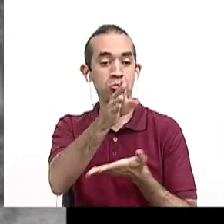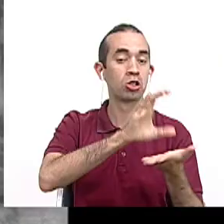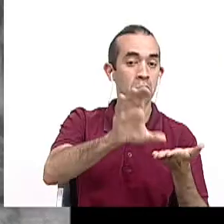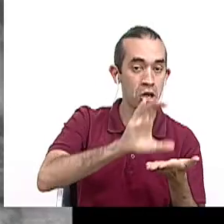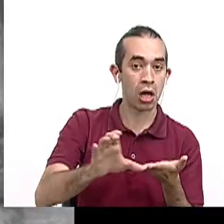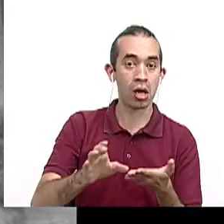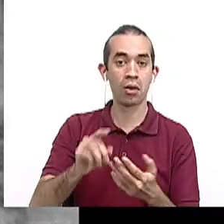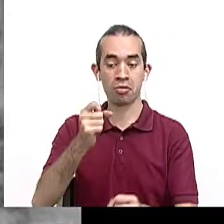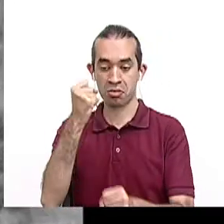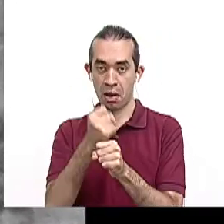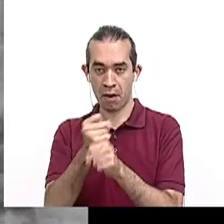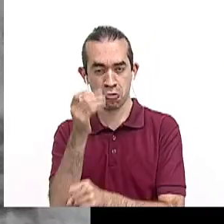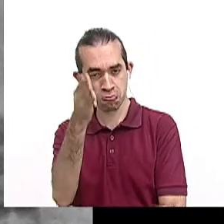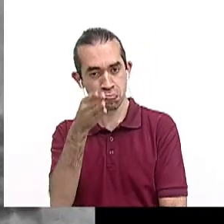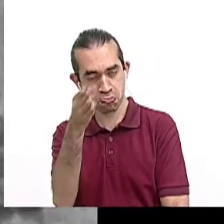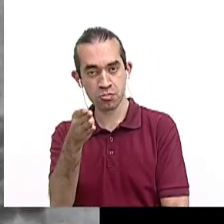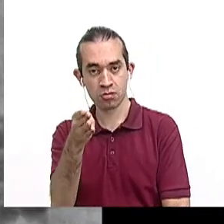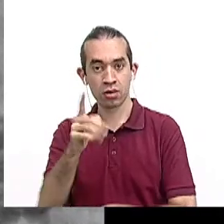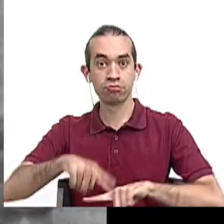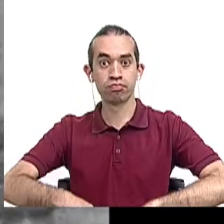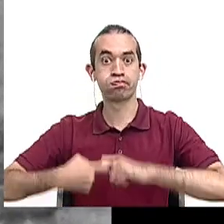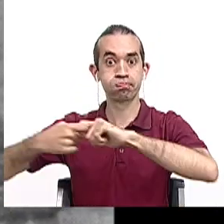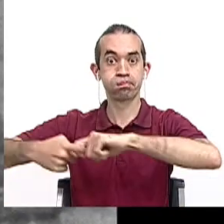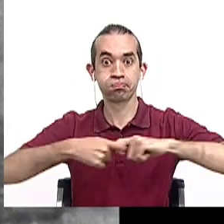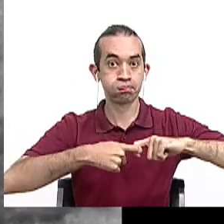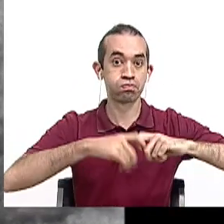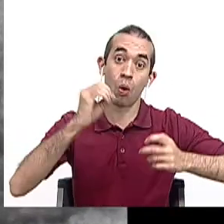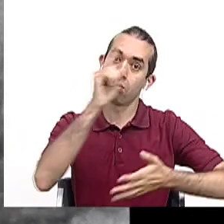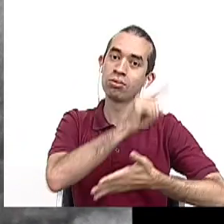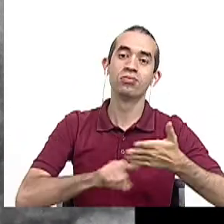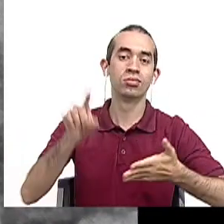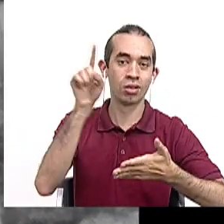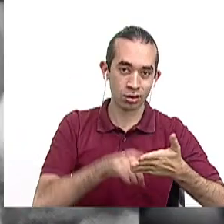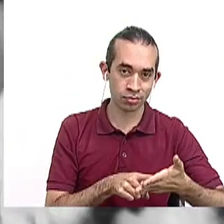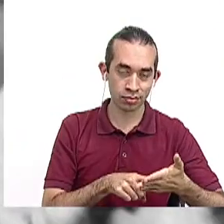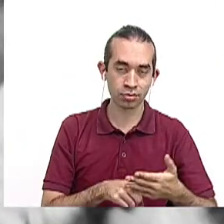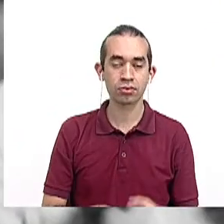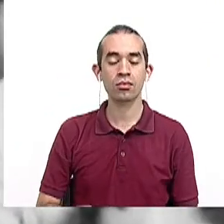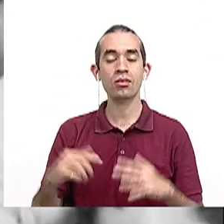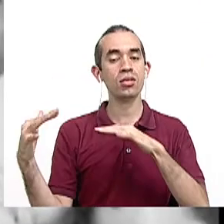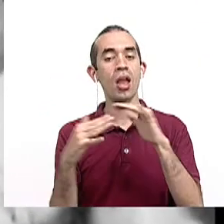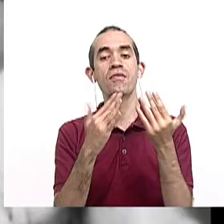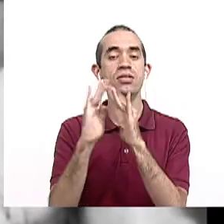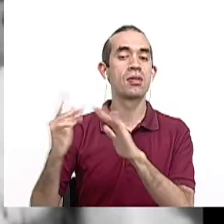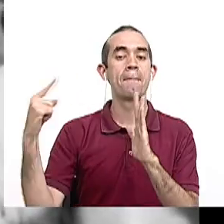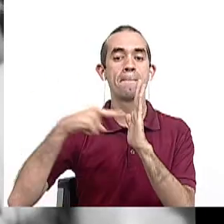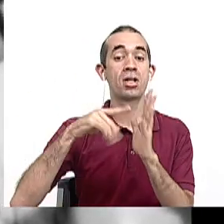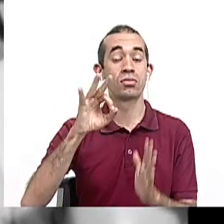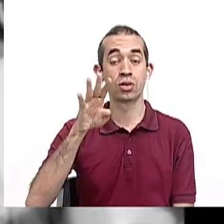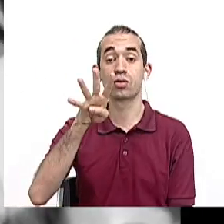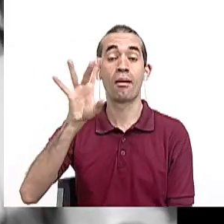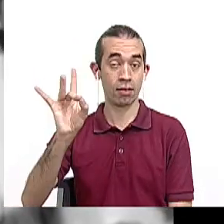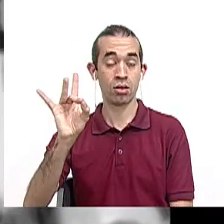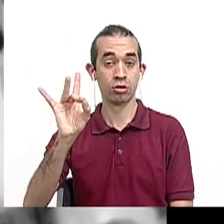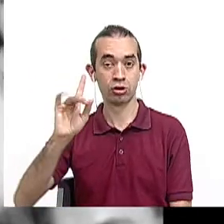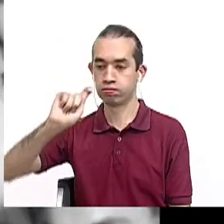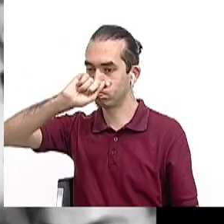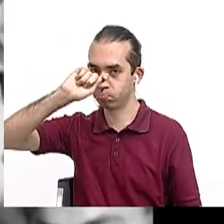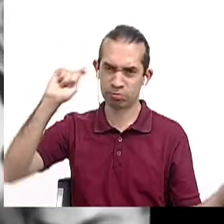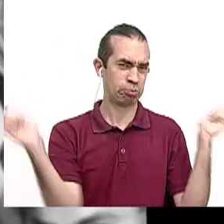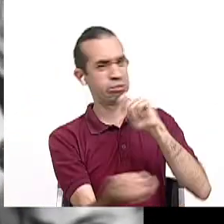trabajo, todo ello queda suspendido a veces para siempre. El conflicto de la Guerra Civil del 48 produjo una alteración de la